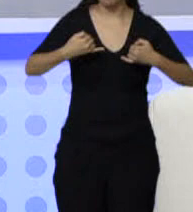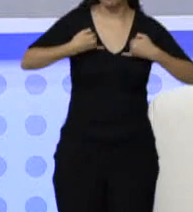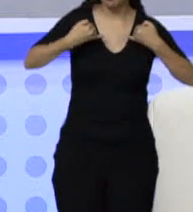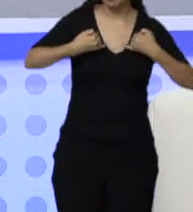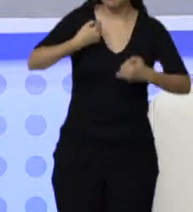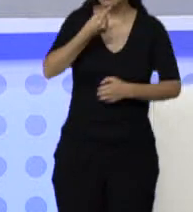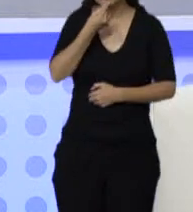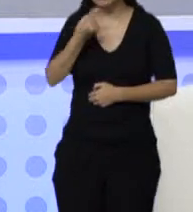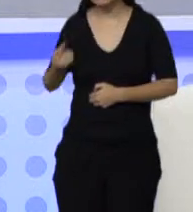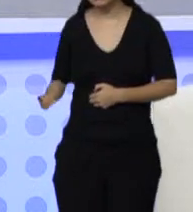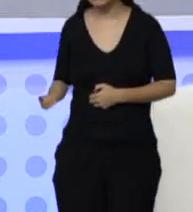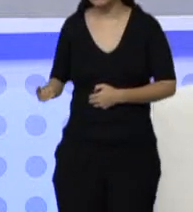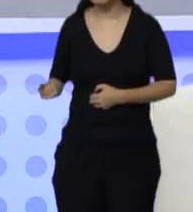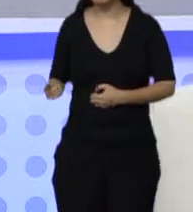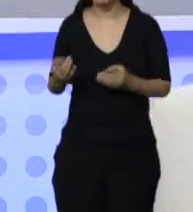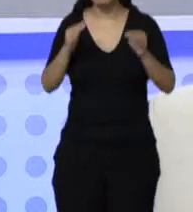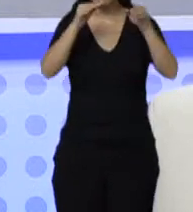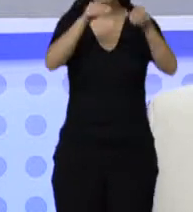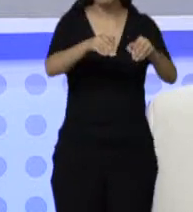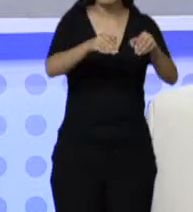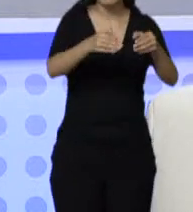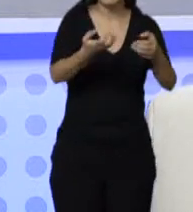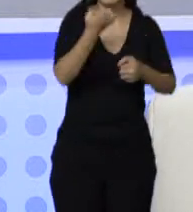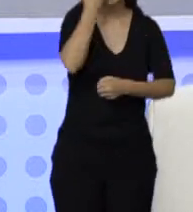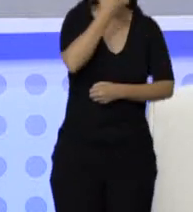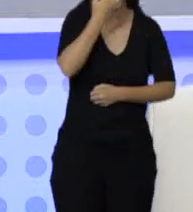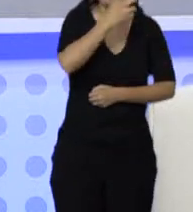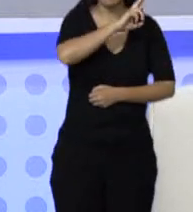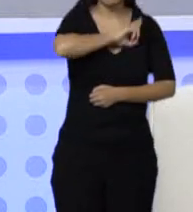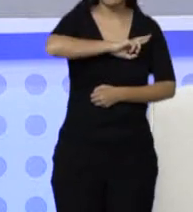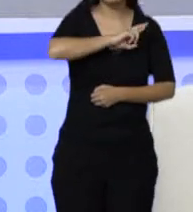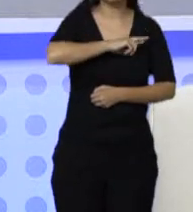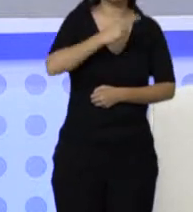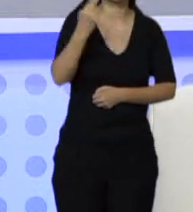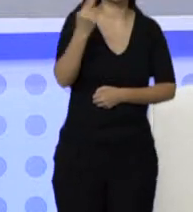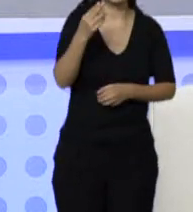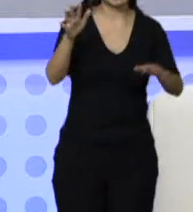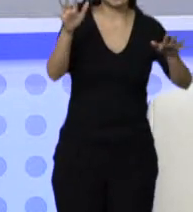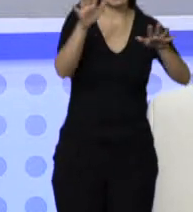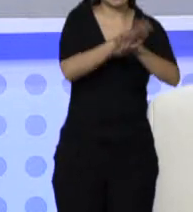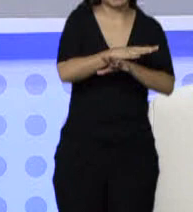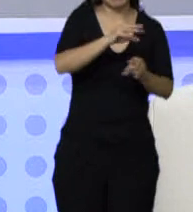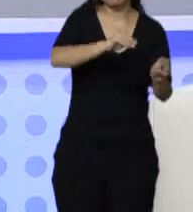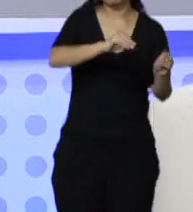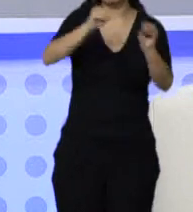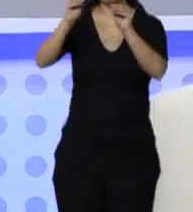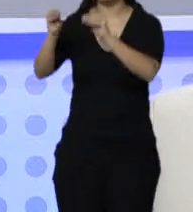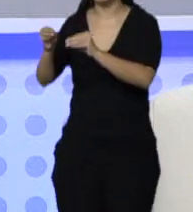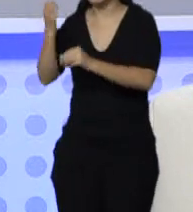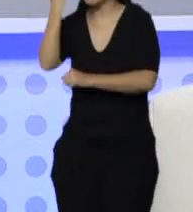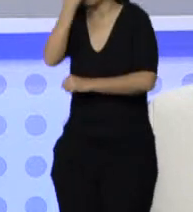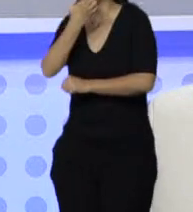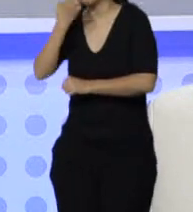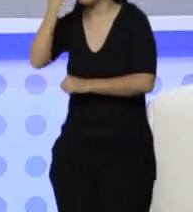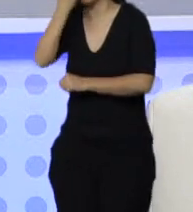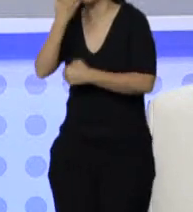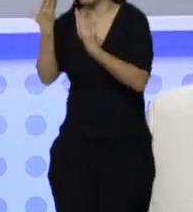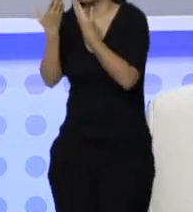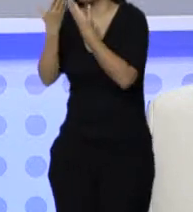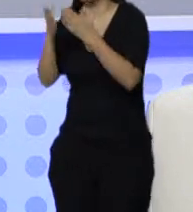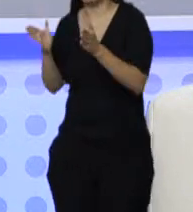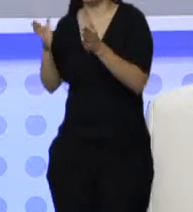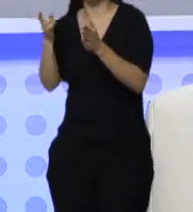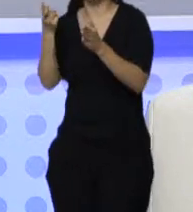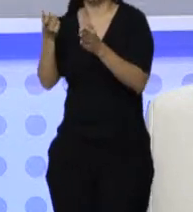en alguna institución privada tuvieran que emigrar a instituciones públicas y en estos días está